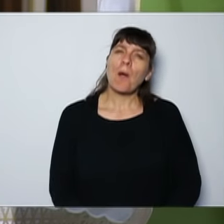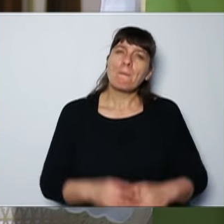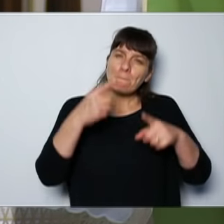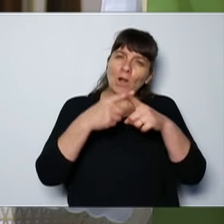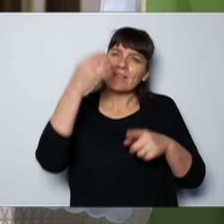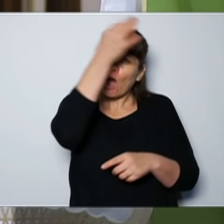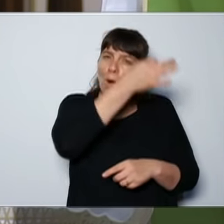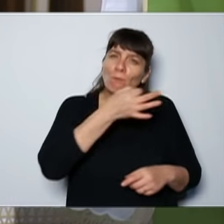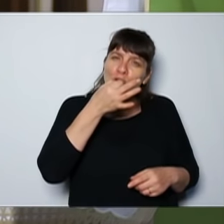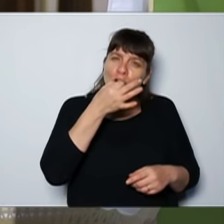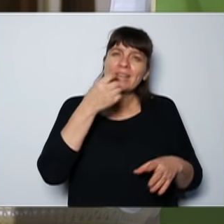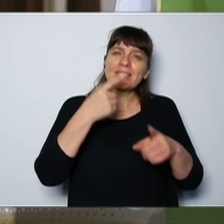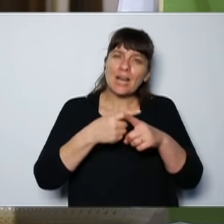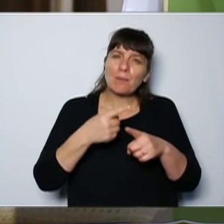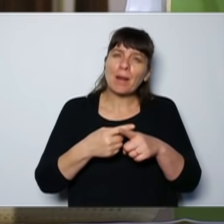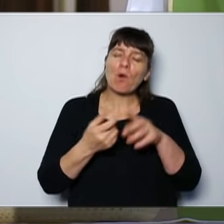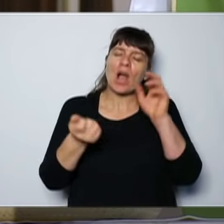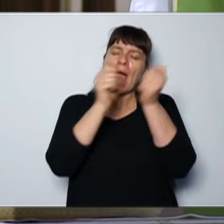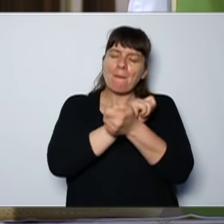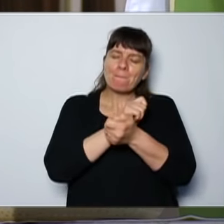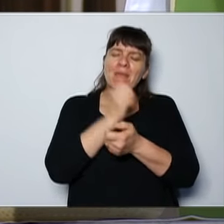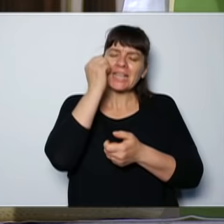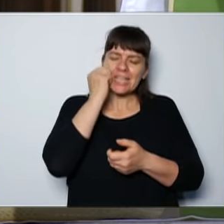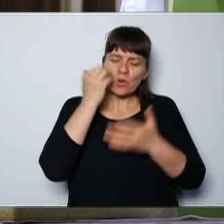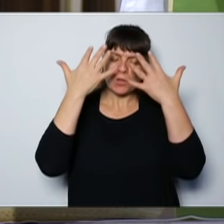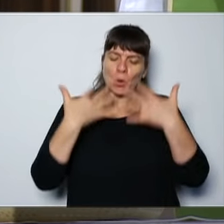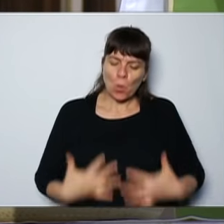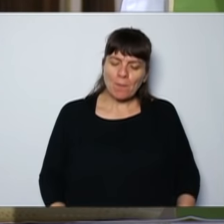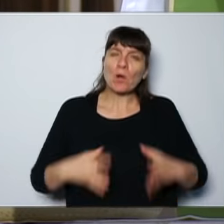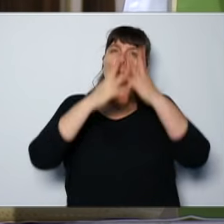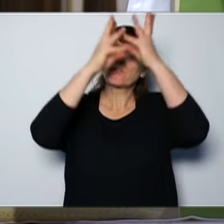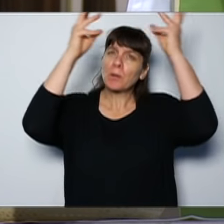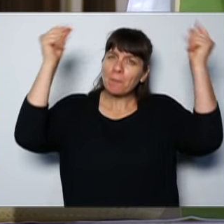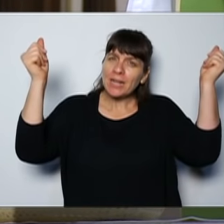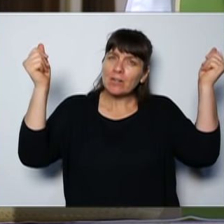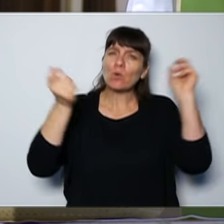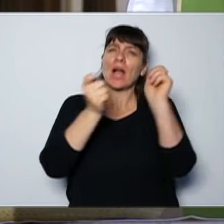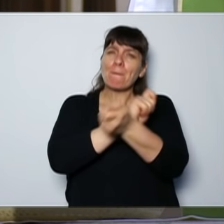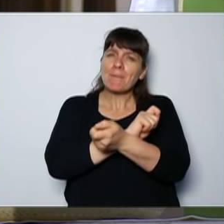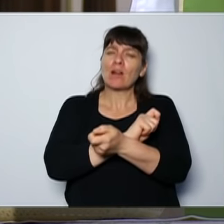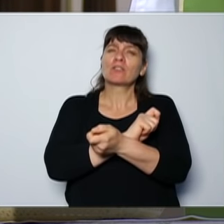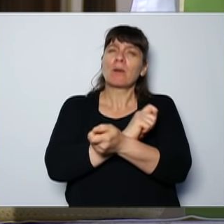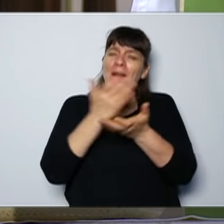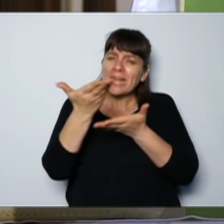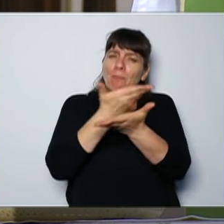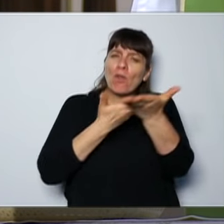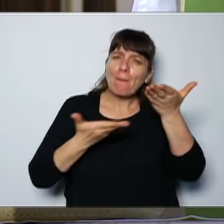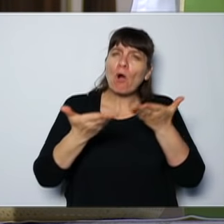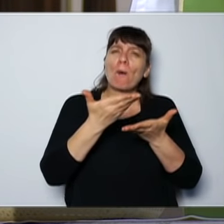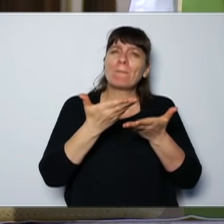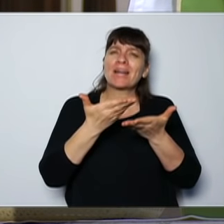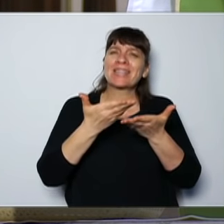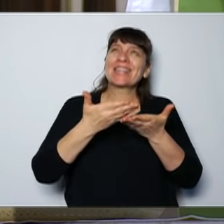Por esta Eucaristía que hemos celebrado, renueva, Señor, nuestro cuerpo y nuestro espíritu para que participemos